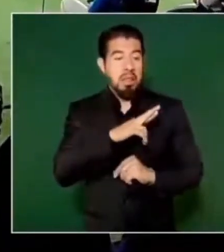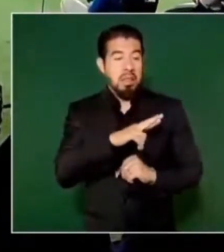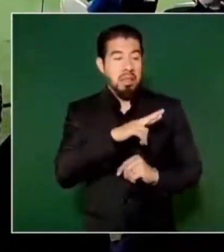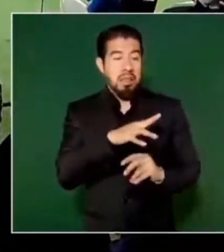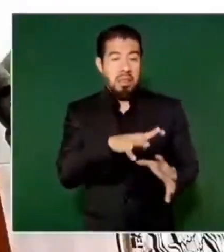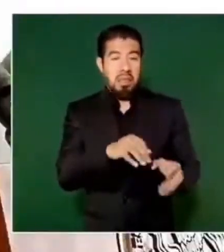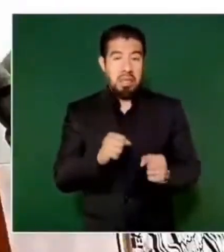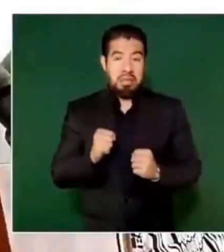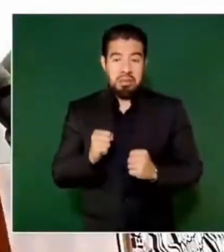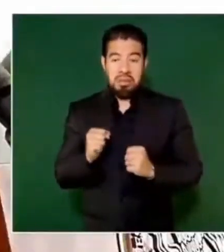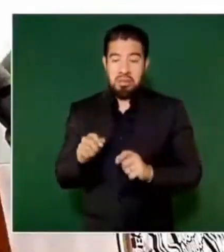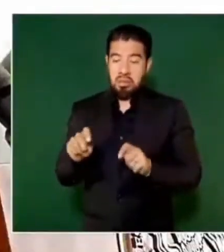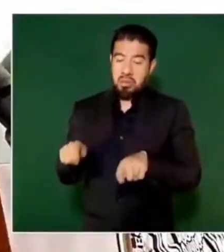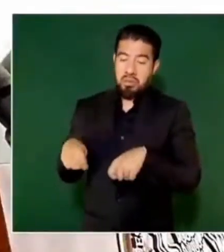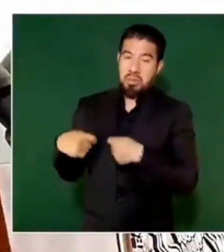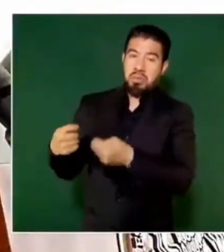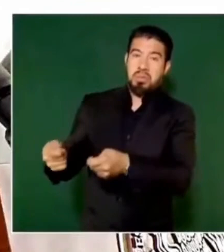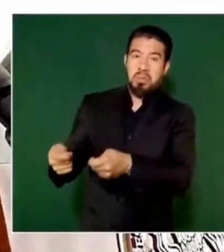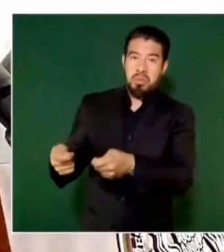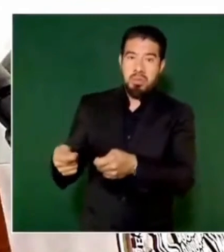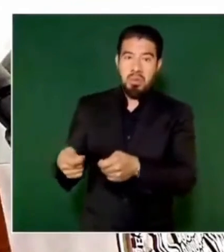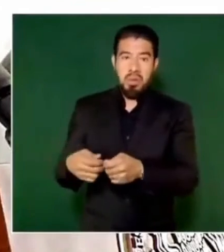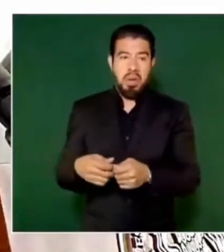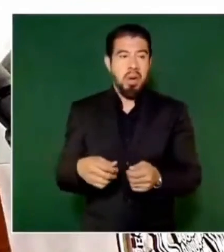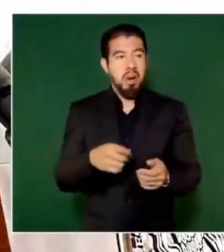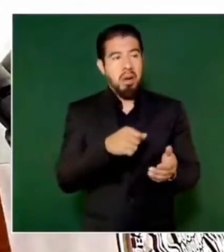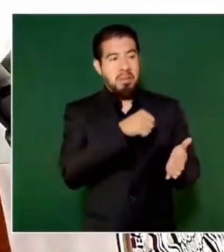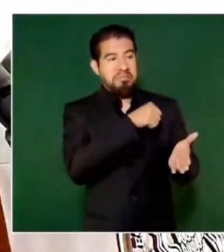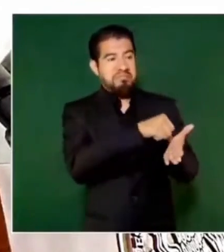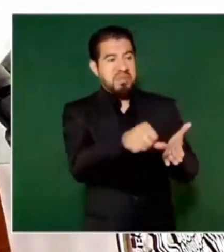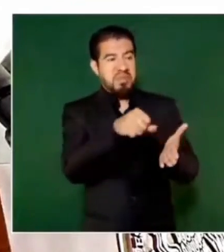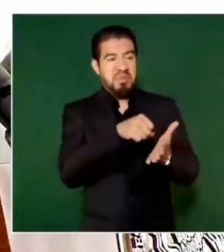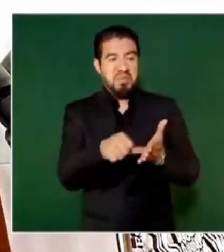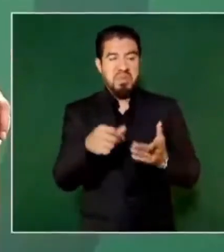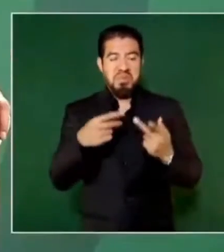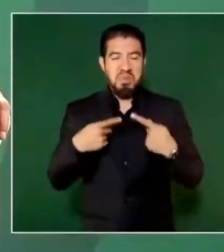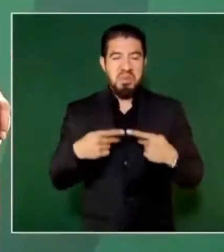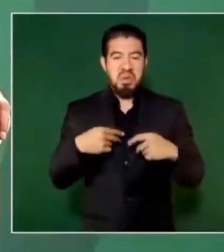desaparezcan, se cancelen los trenes de pasajeros?